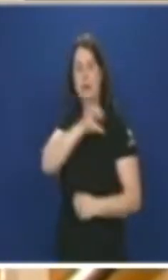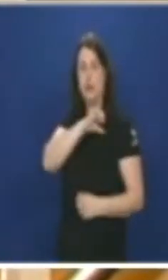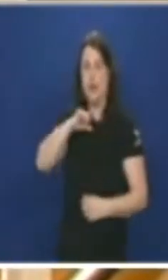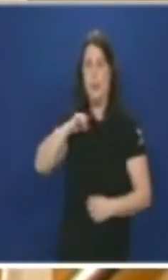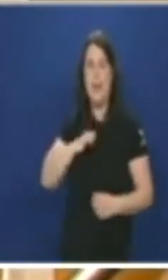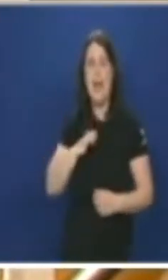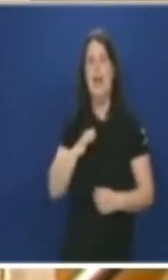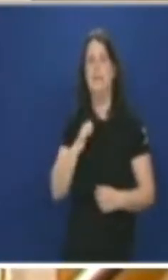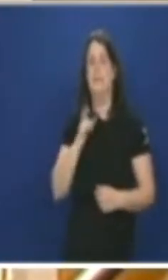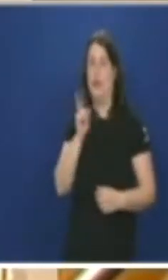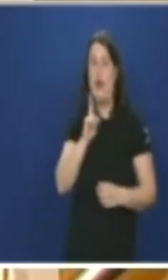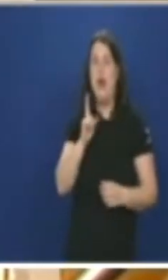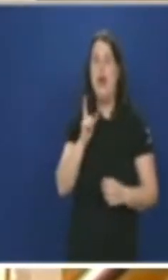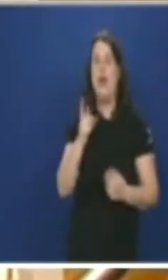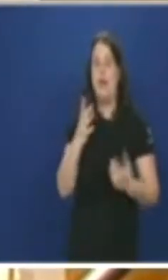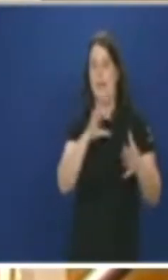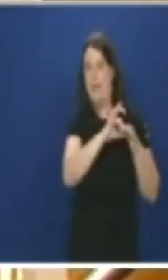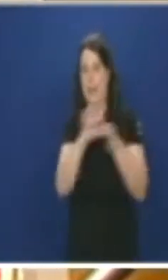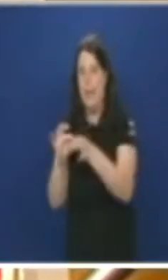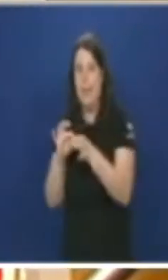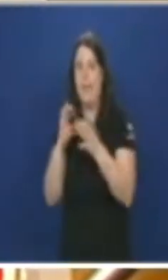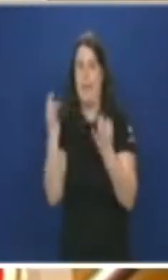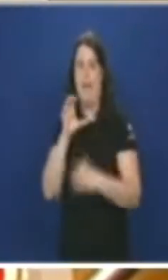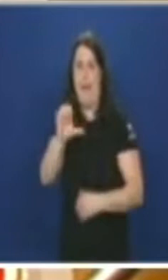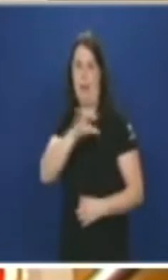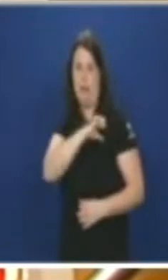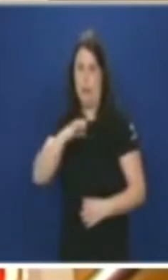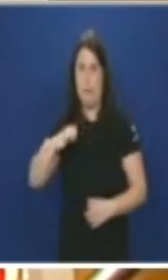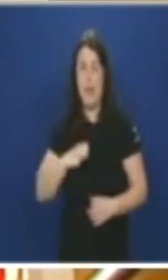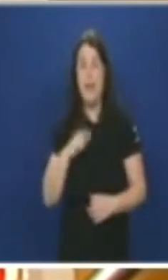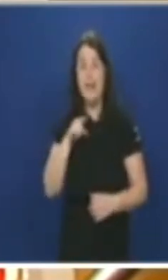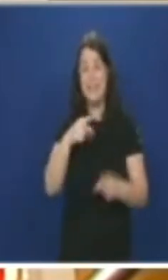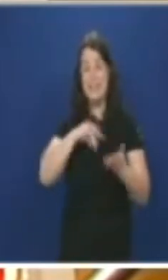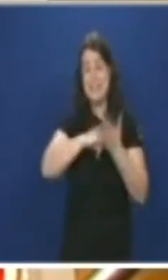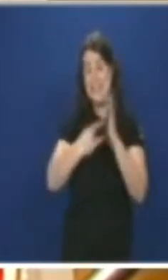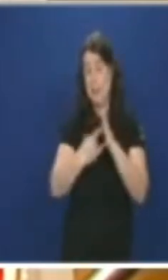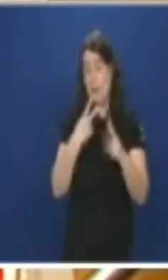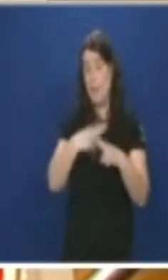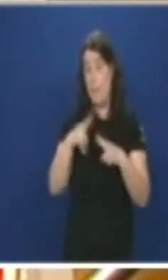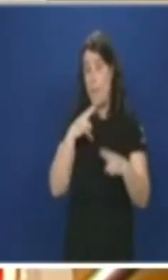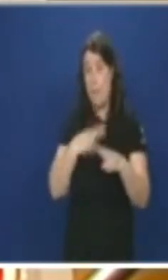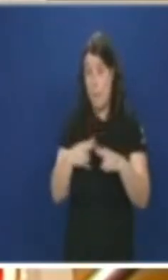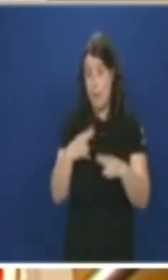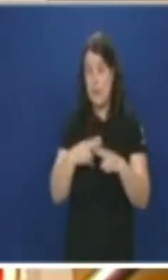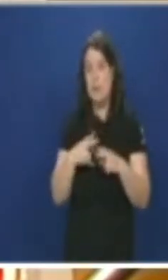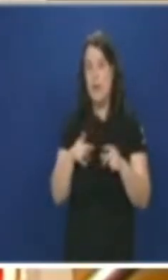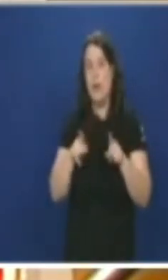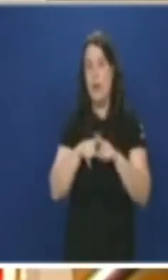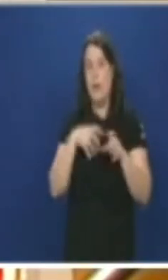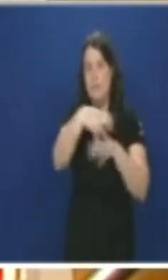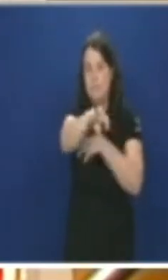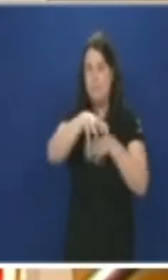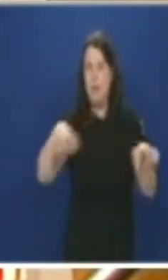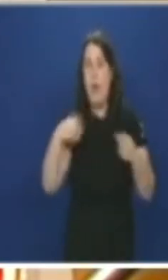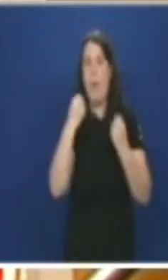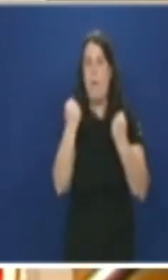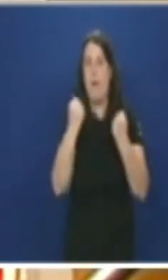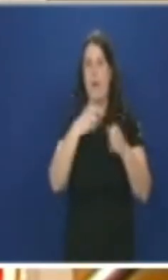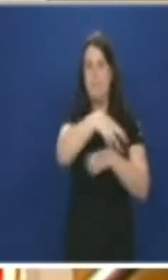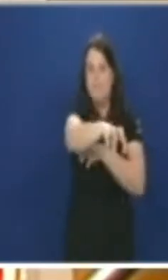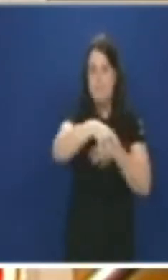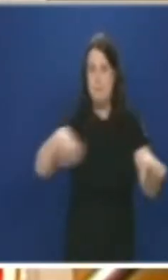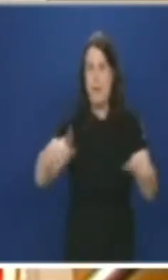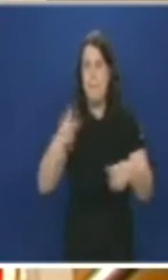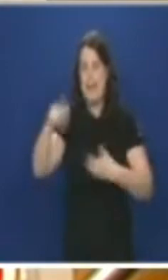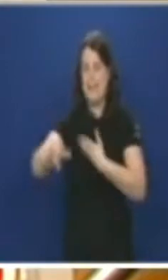das autonomías. Agroma un sistema político que certamente descentraliza o poder para facelo máis